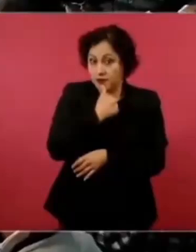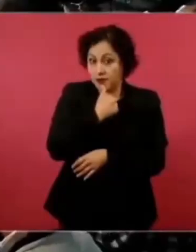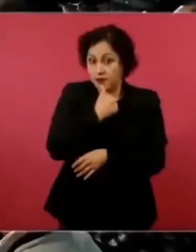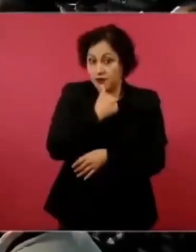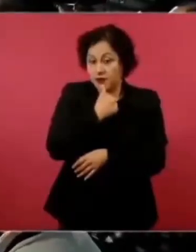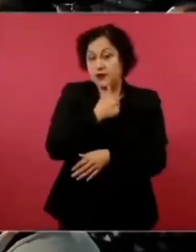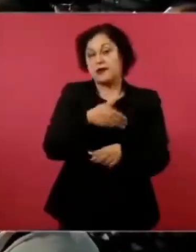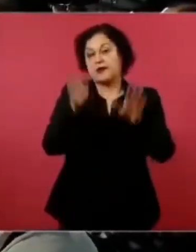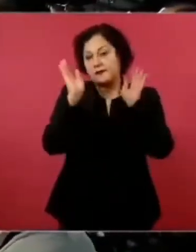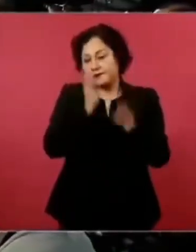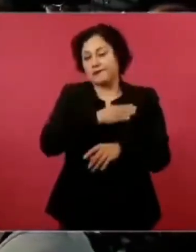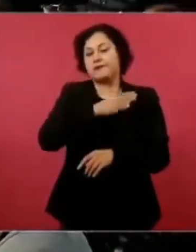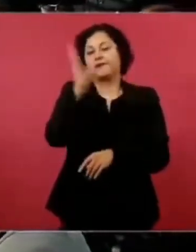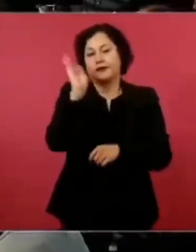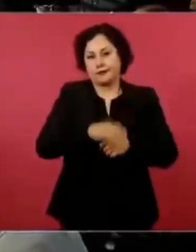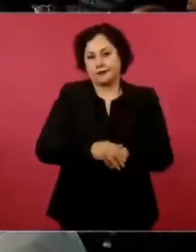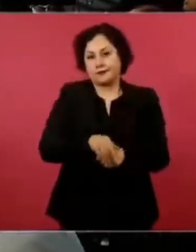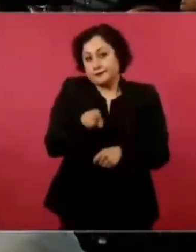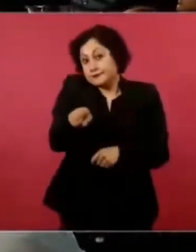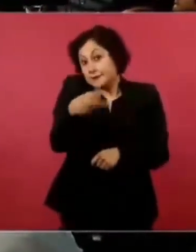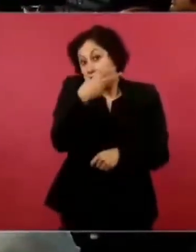Bueno, ese periodista celebró.